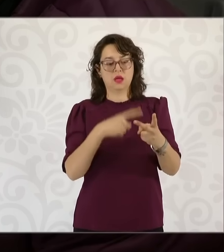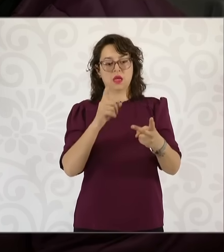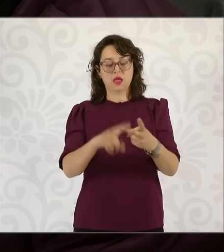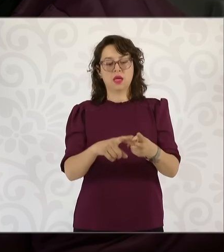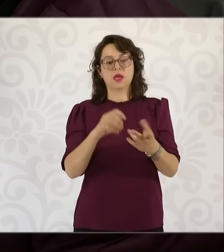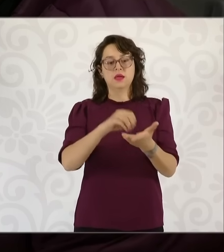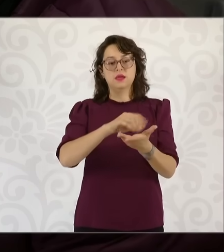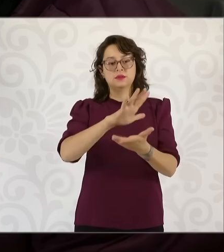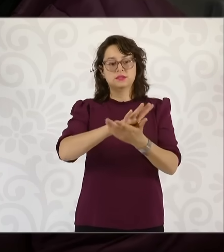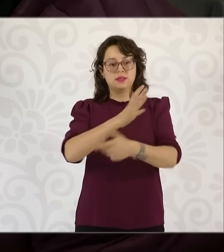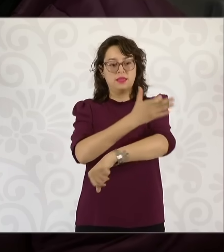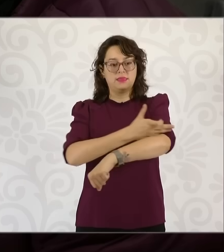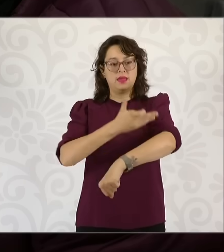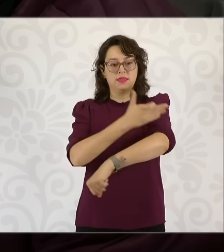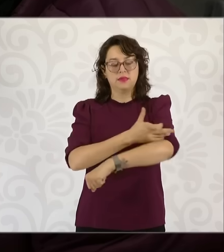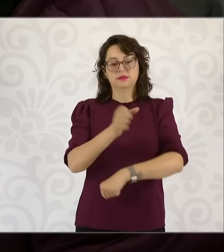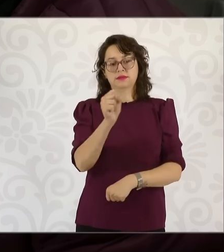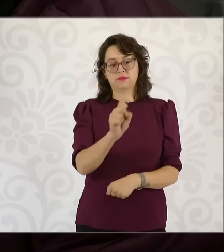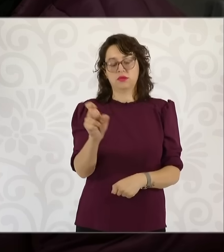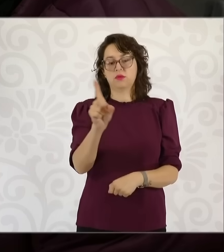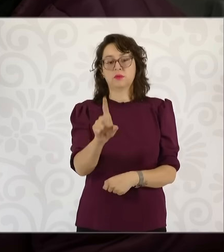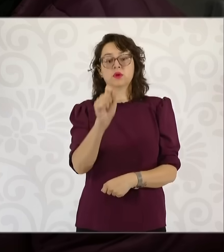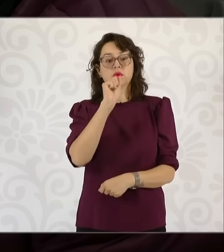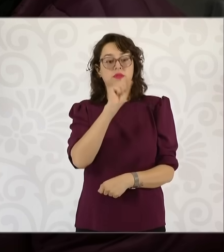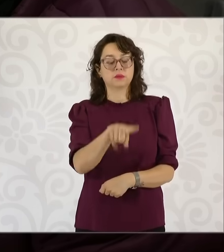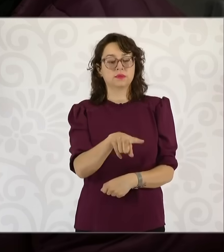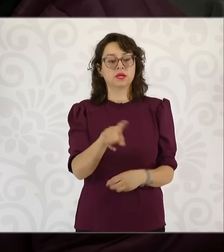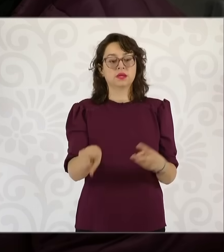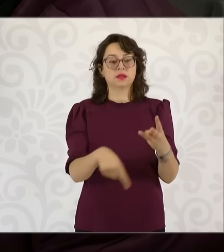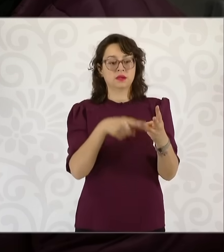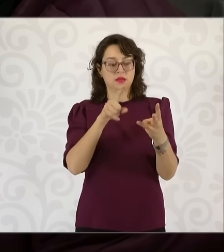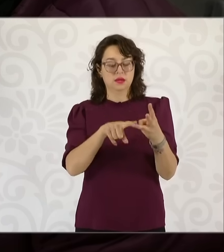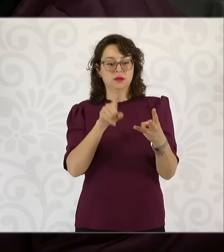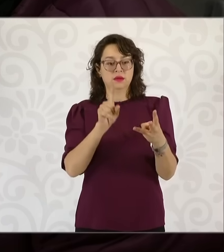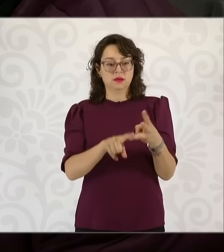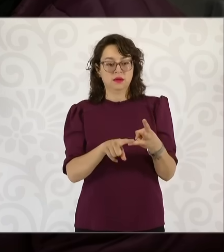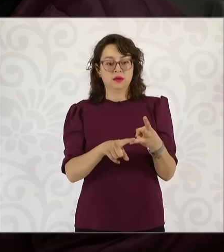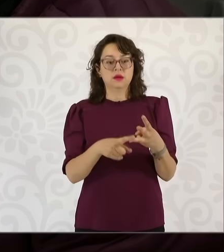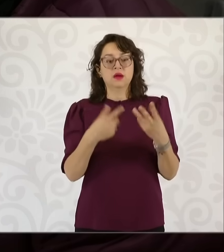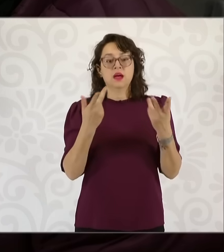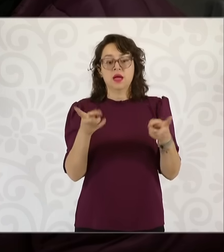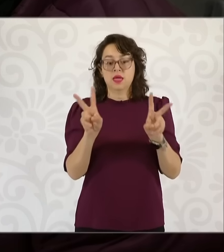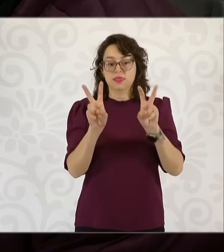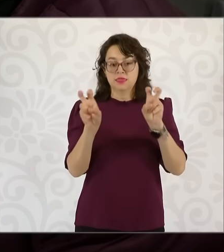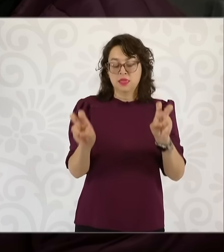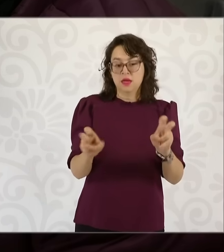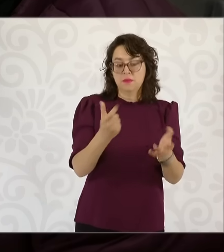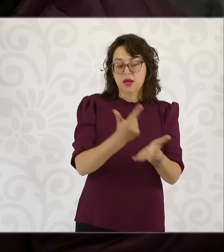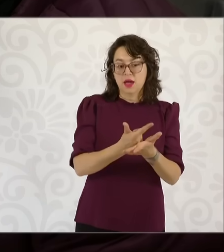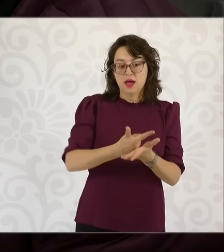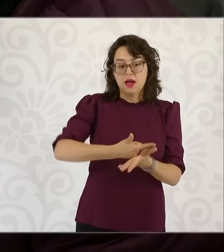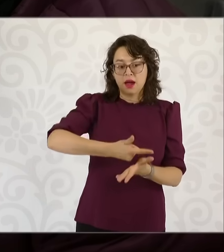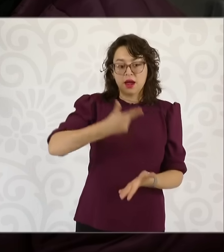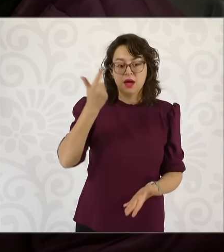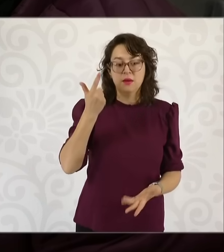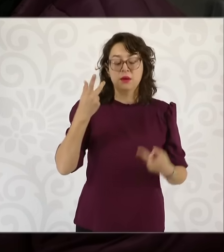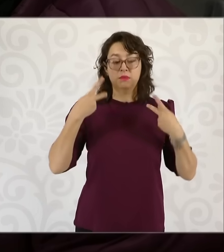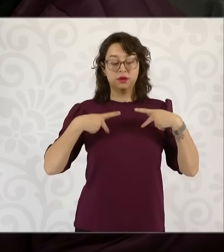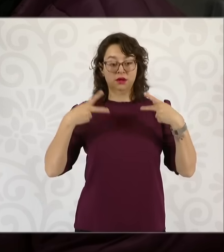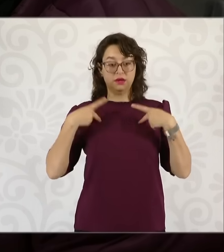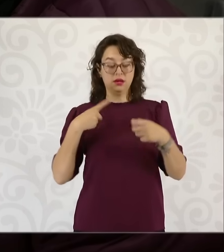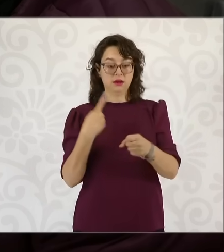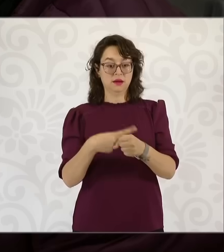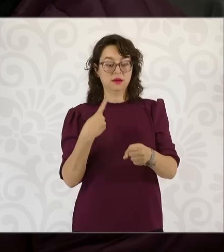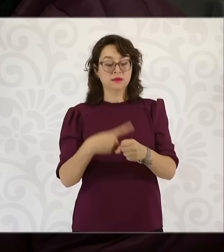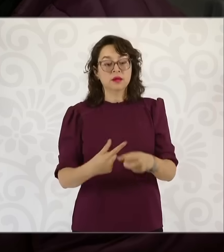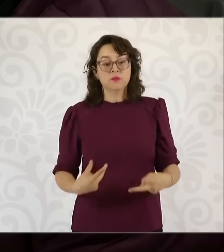las tardes y los fines de semana, crear también una ruta express por gravedad, en particular para pacientes